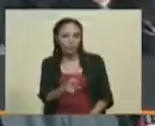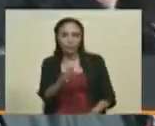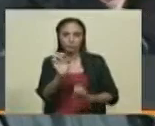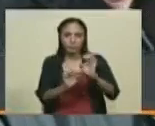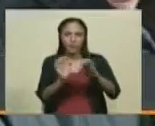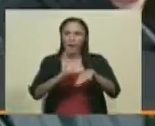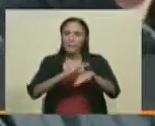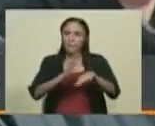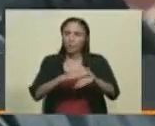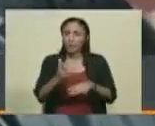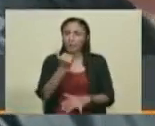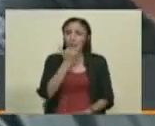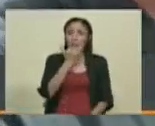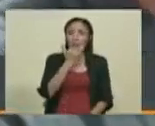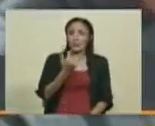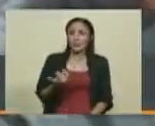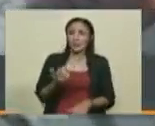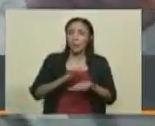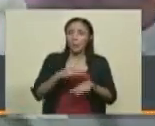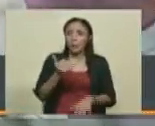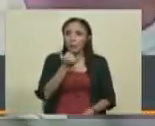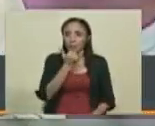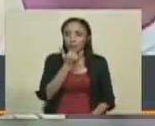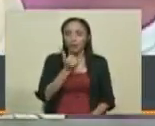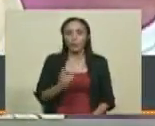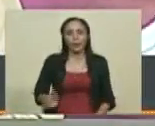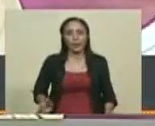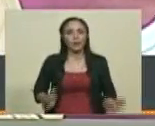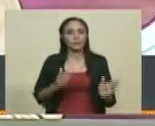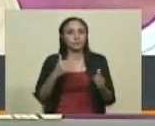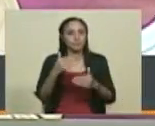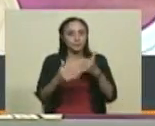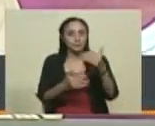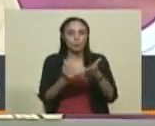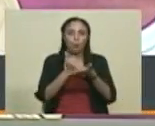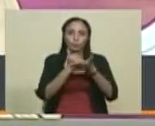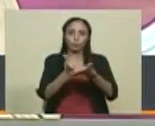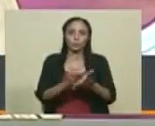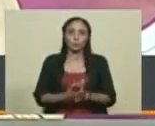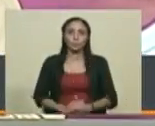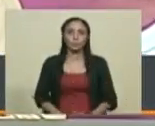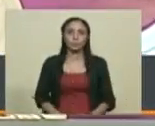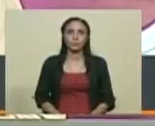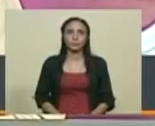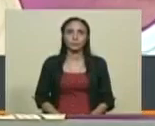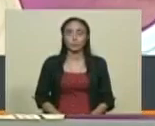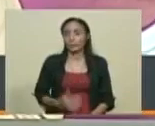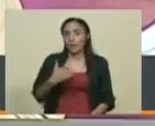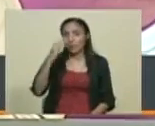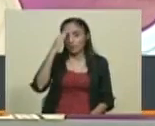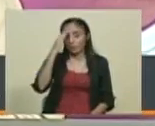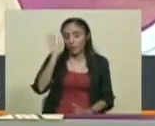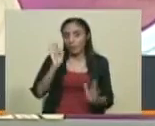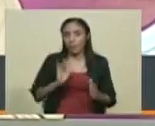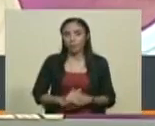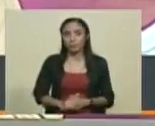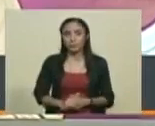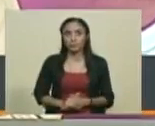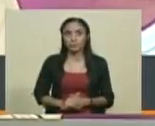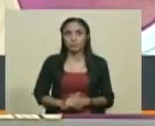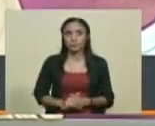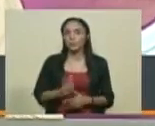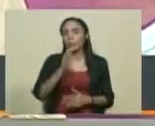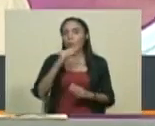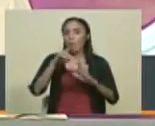qué falla la logística. Y sabiendo la clase obrera lo que hay que hacer, no tiene el instrumento en la